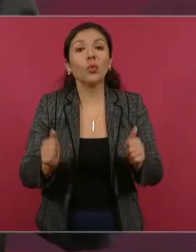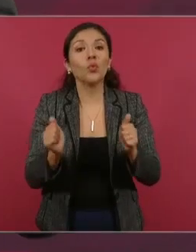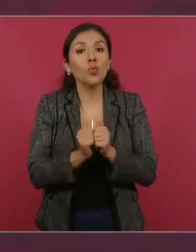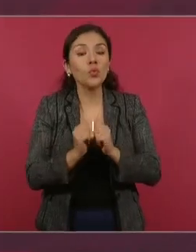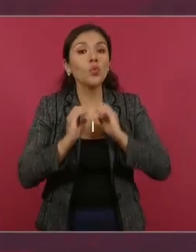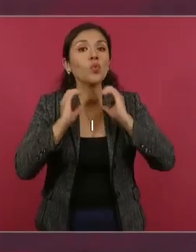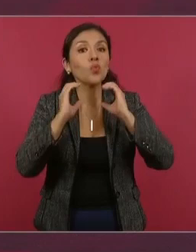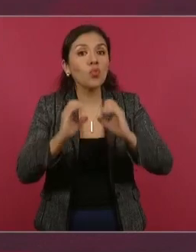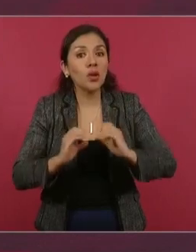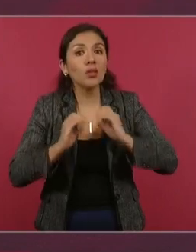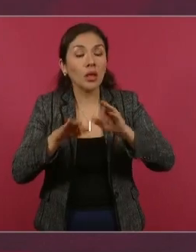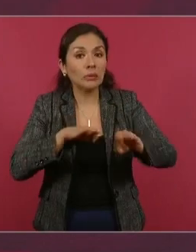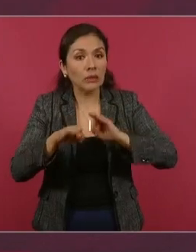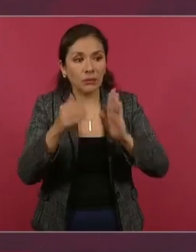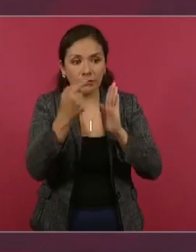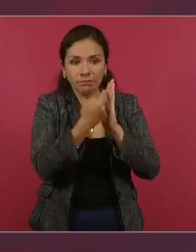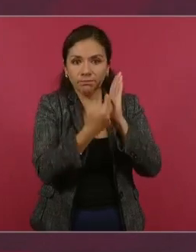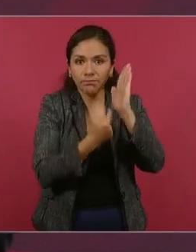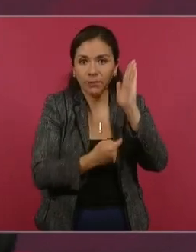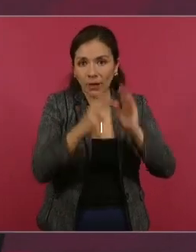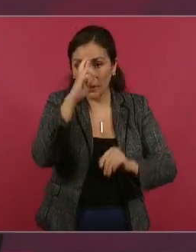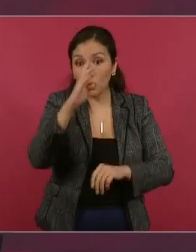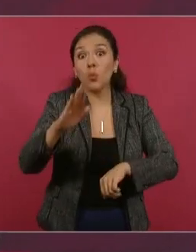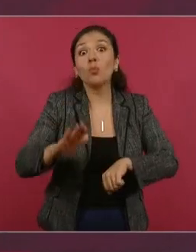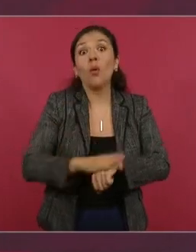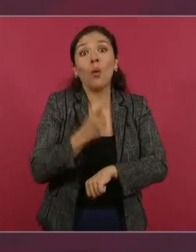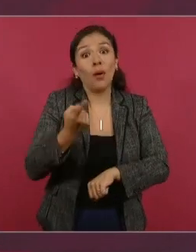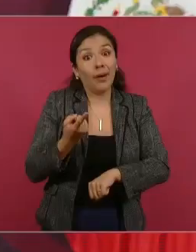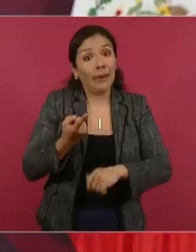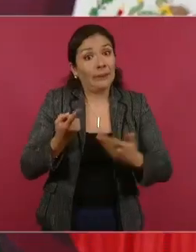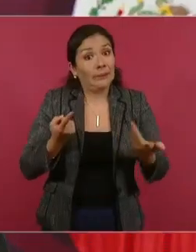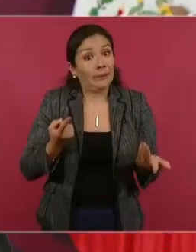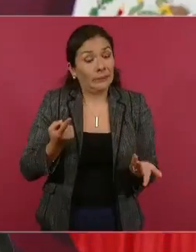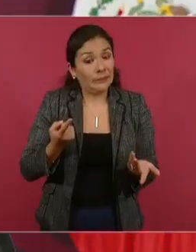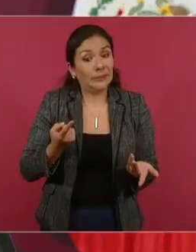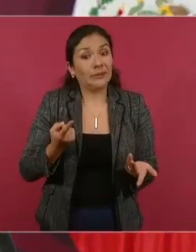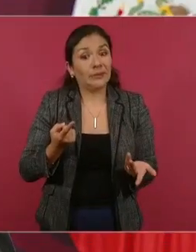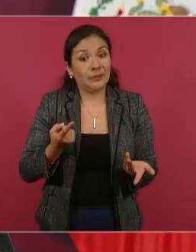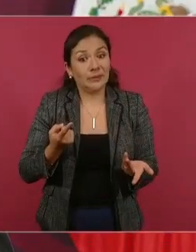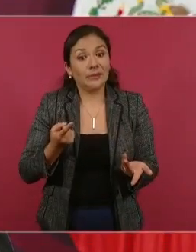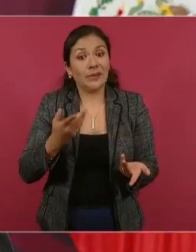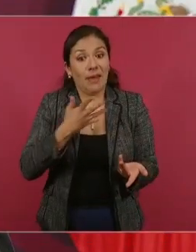cuidado, porque ahí viene.